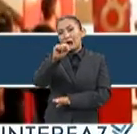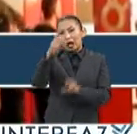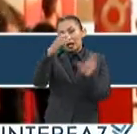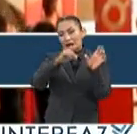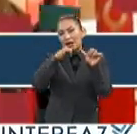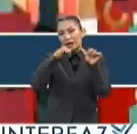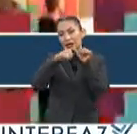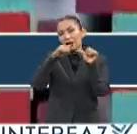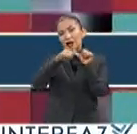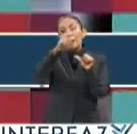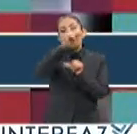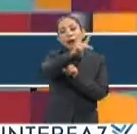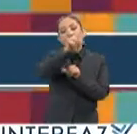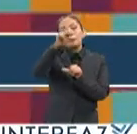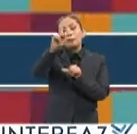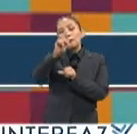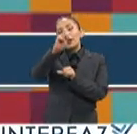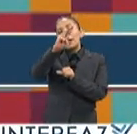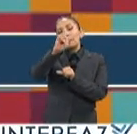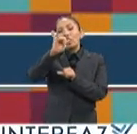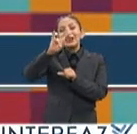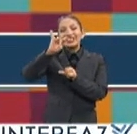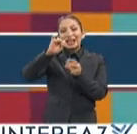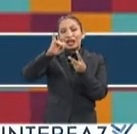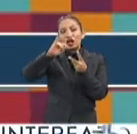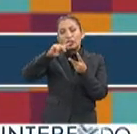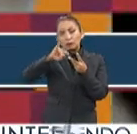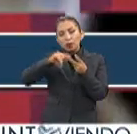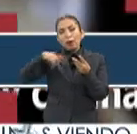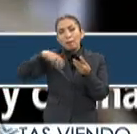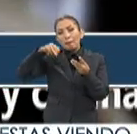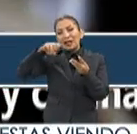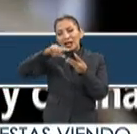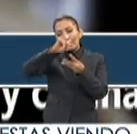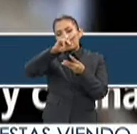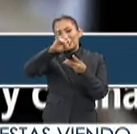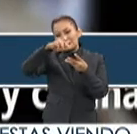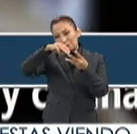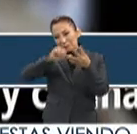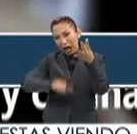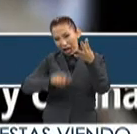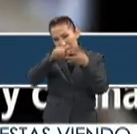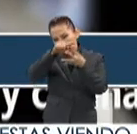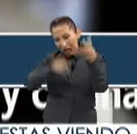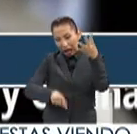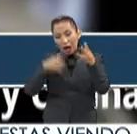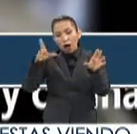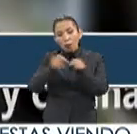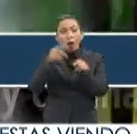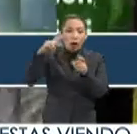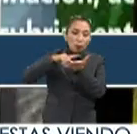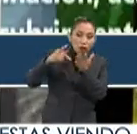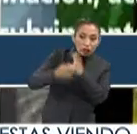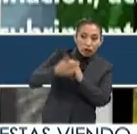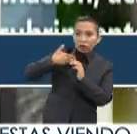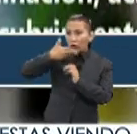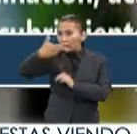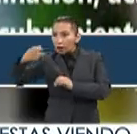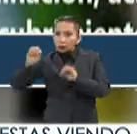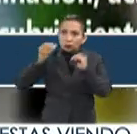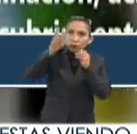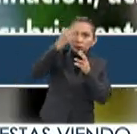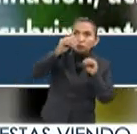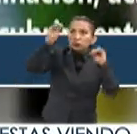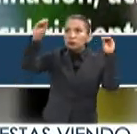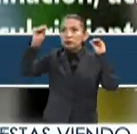Interiorismo Mexicano. Y ahí se presentan los profesionales con proyectos residenciales, hoteleros, restauranteros,